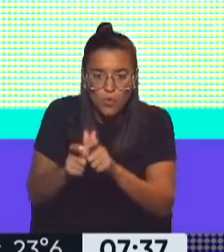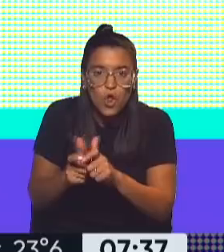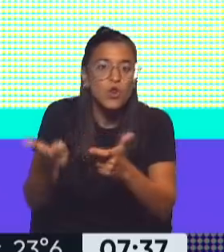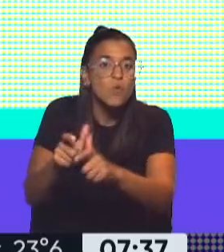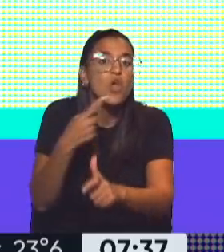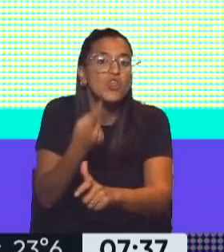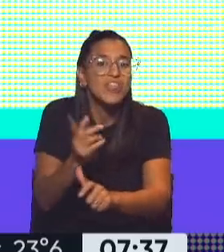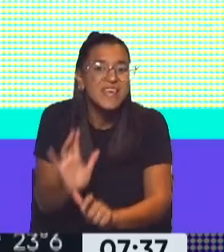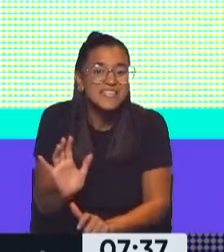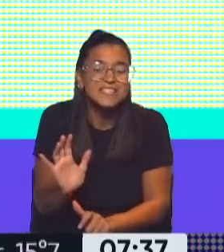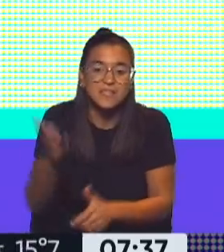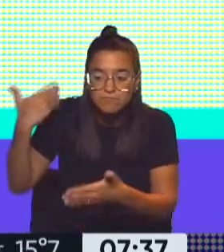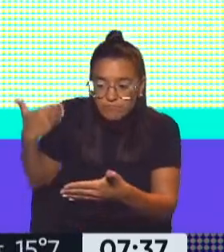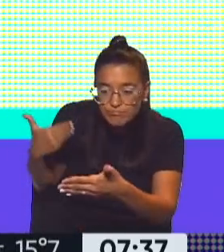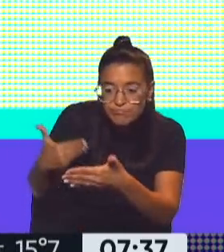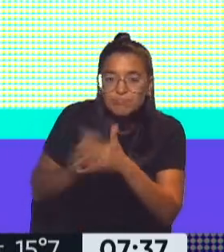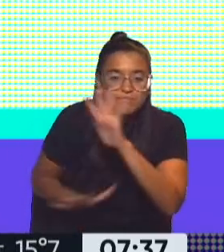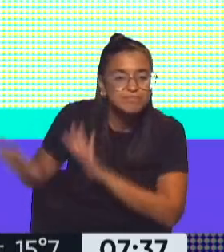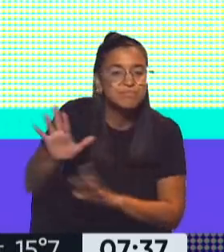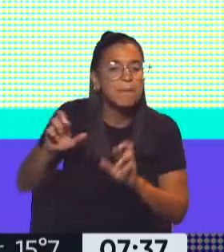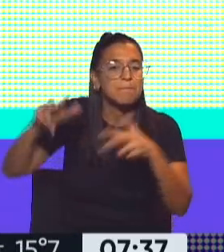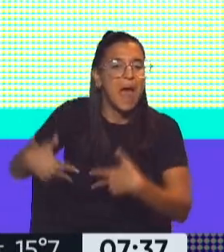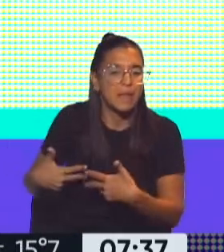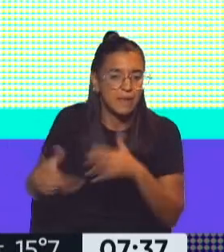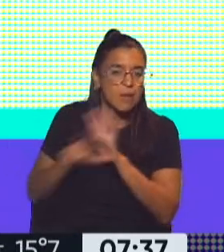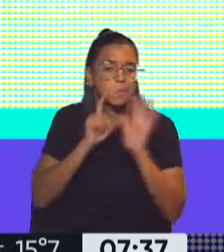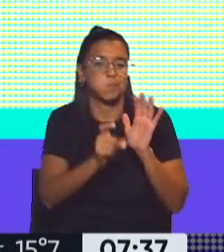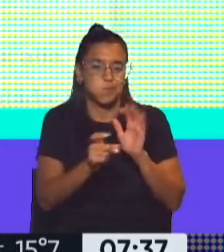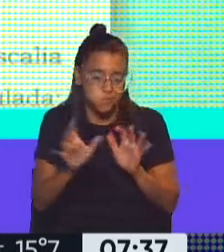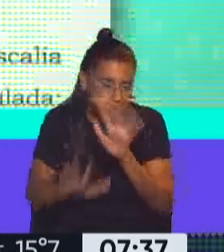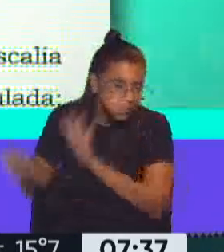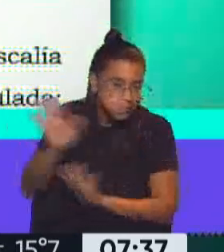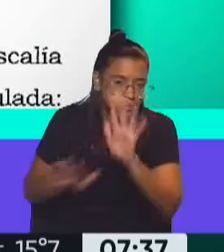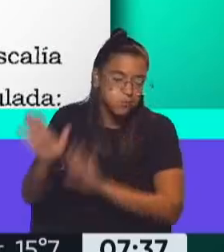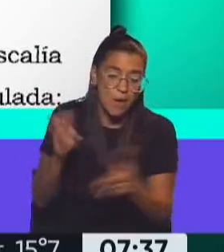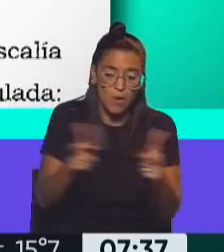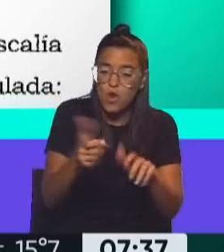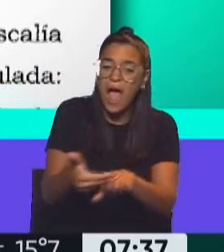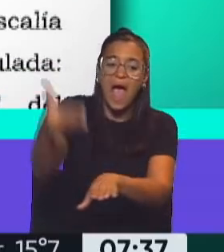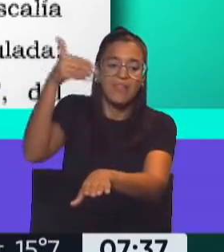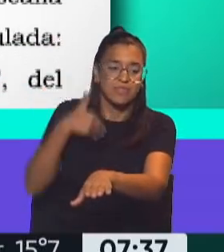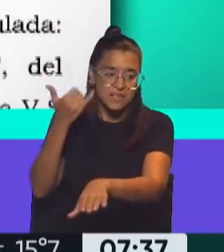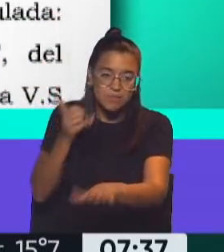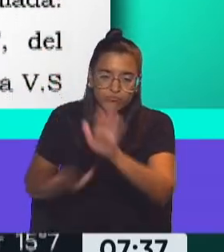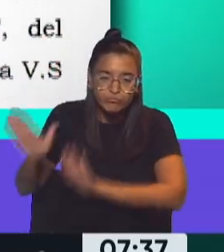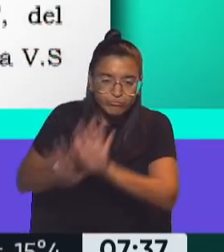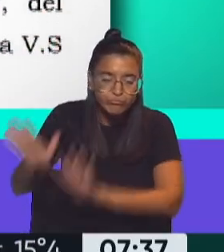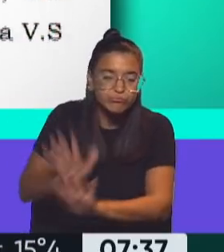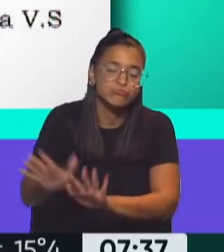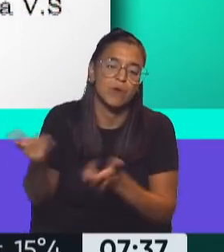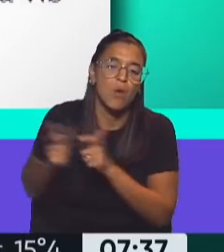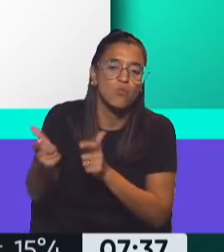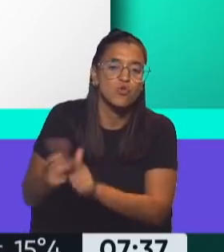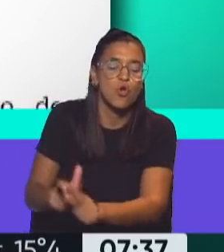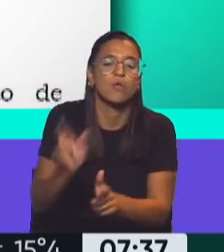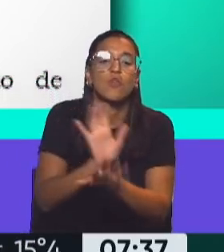sea, viene gestándose un plan criminal de mucho antes de esa reunión. Digamos que esa reunión es